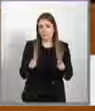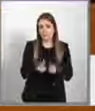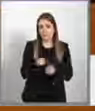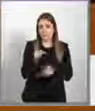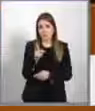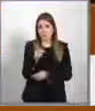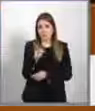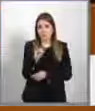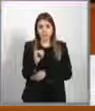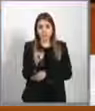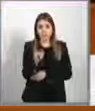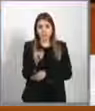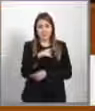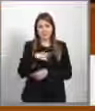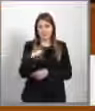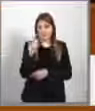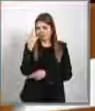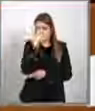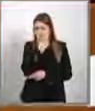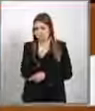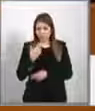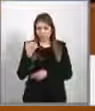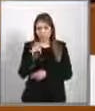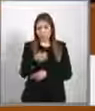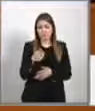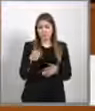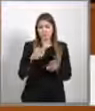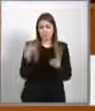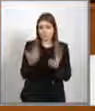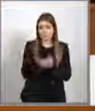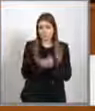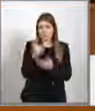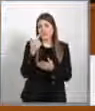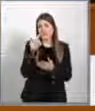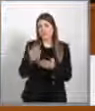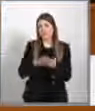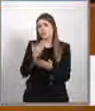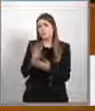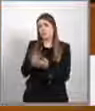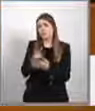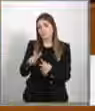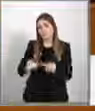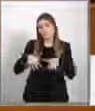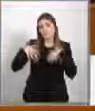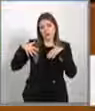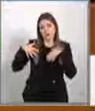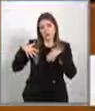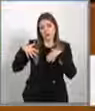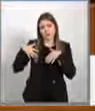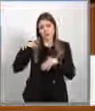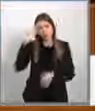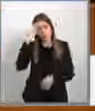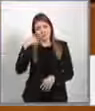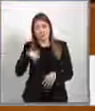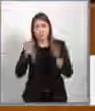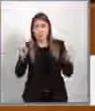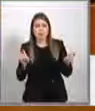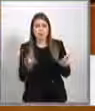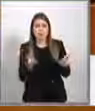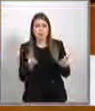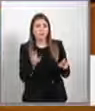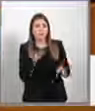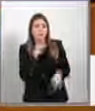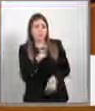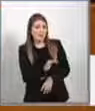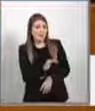hemos analizado el dictamen que se propone a este pleno. Sabemos que no es un tema menor y creemos